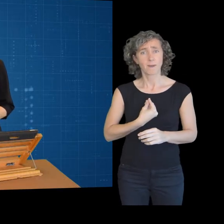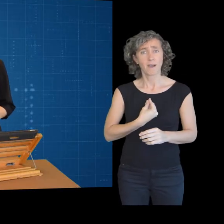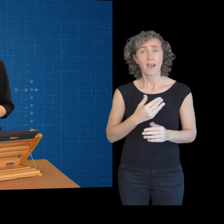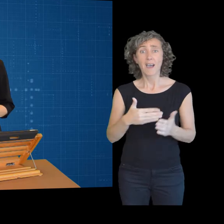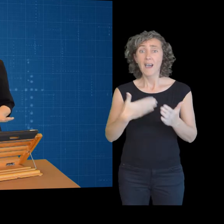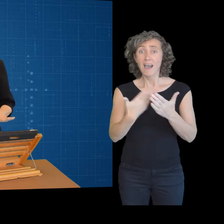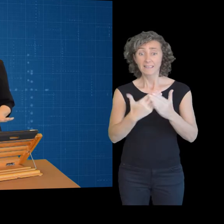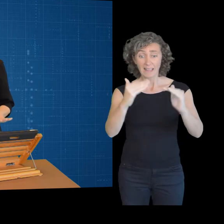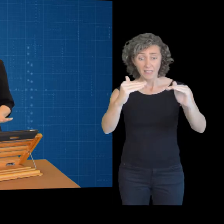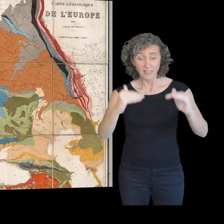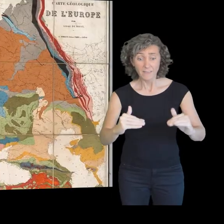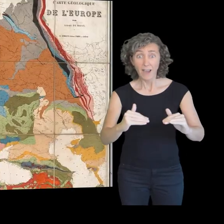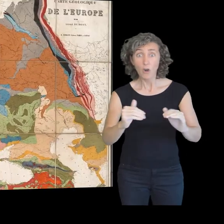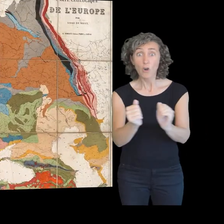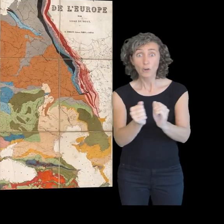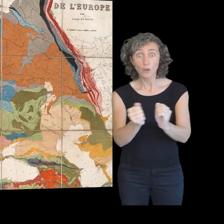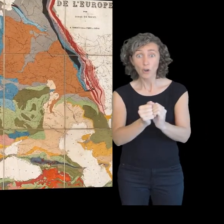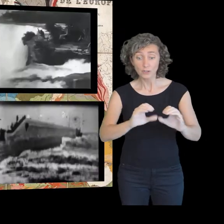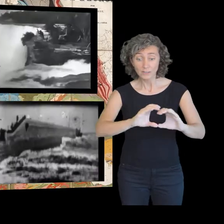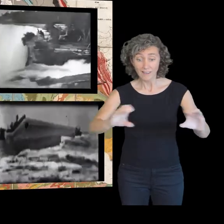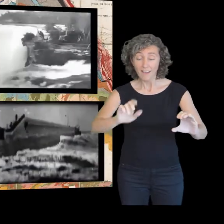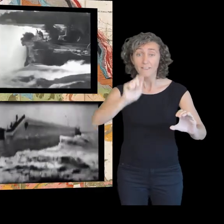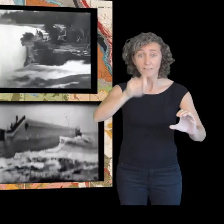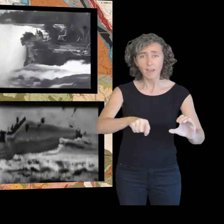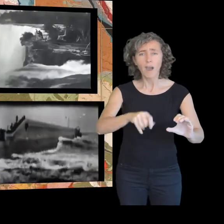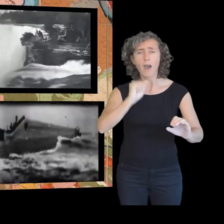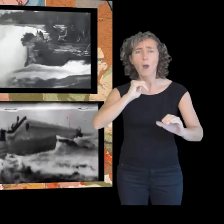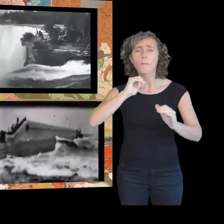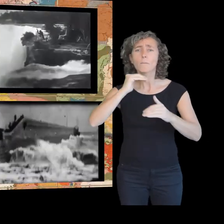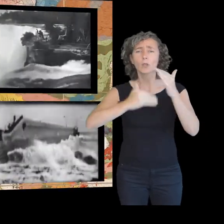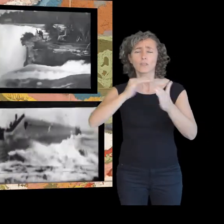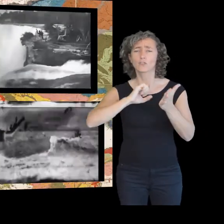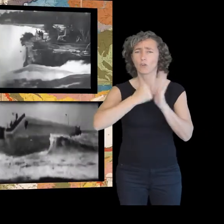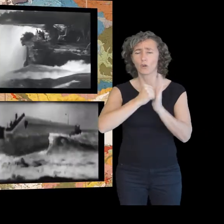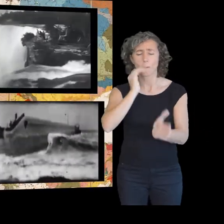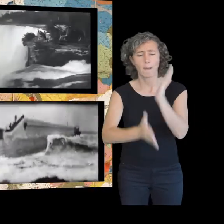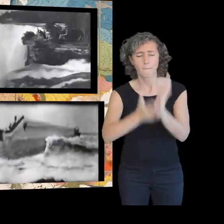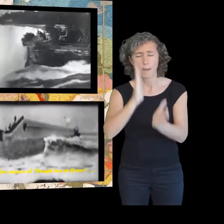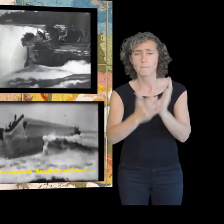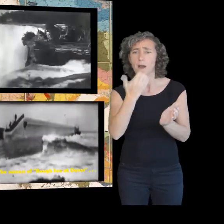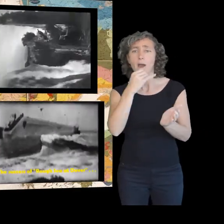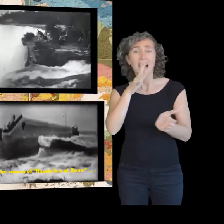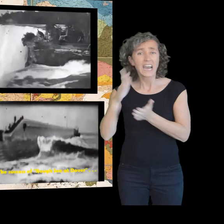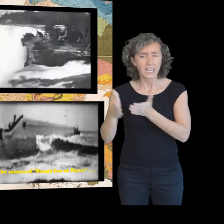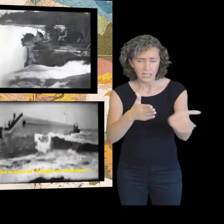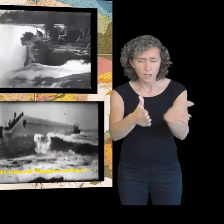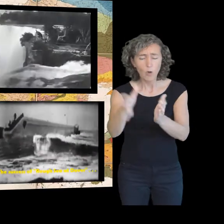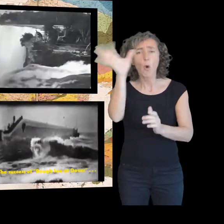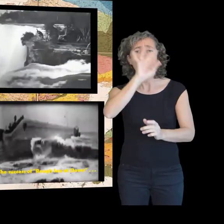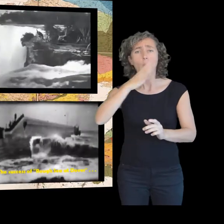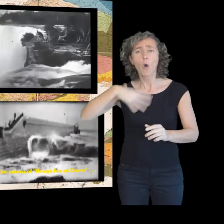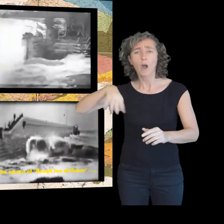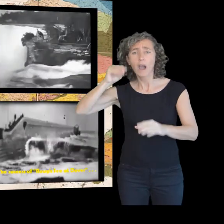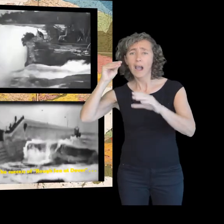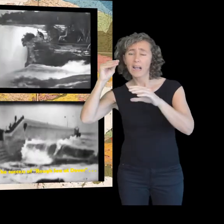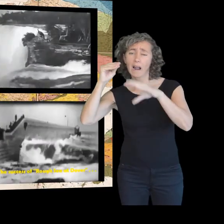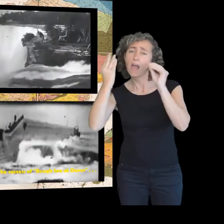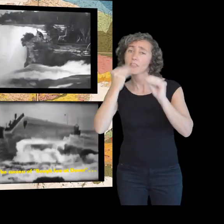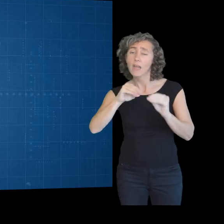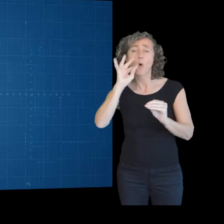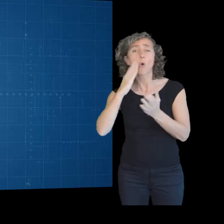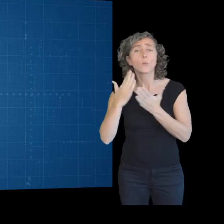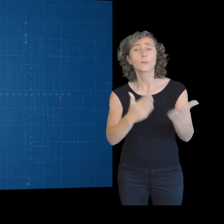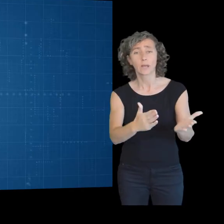e que sobre esta base inmóvil actuaban os diferentes procesos xeolóxicos tales como, por exemplo, a acción dos ríos, dos glaciares e do